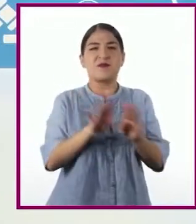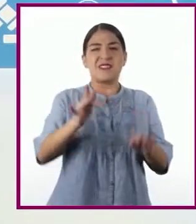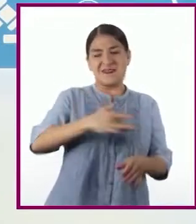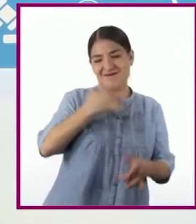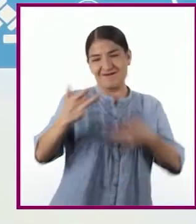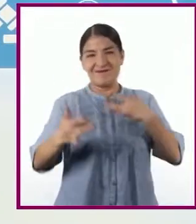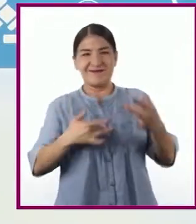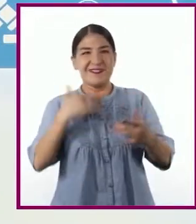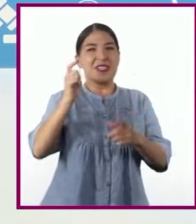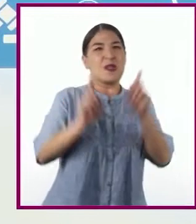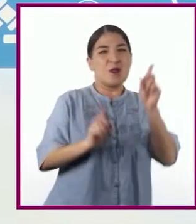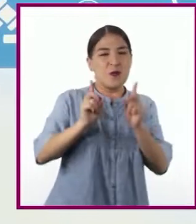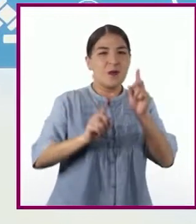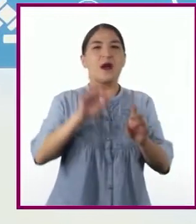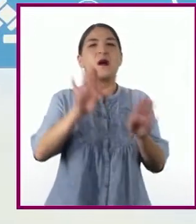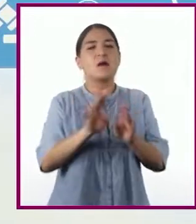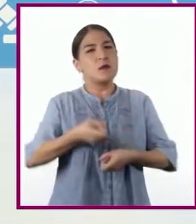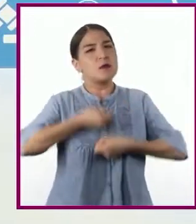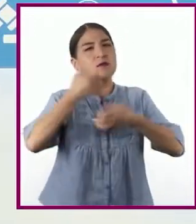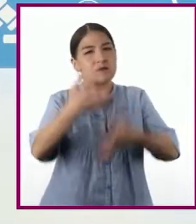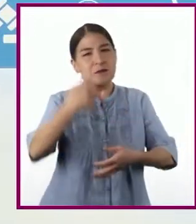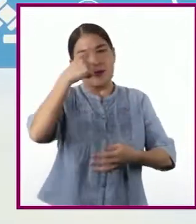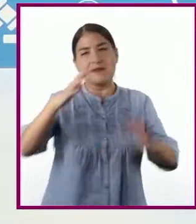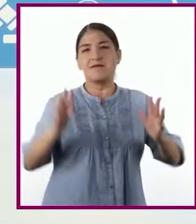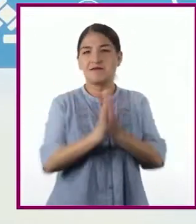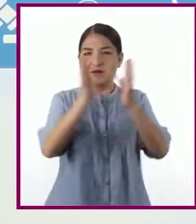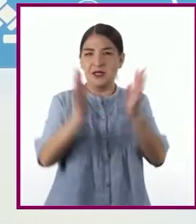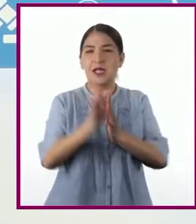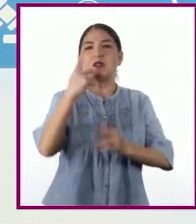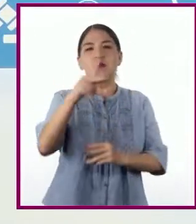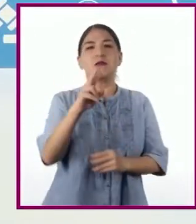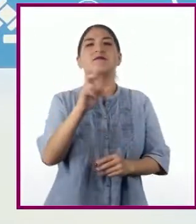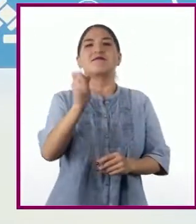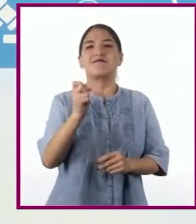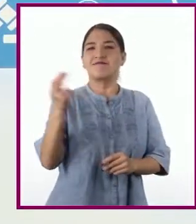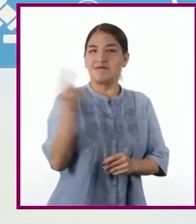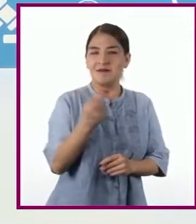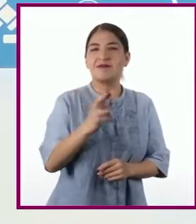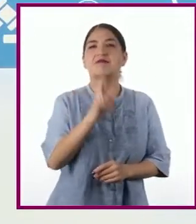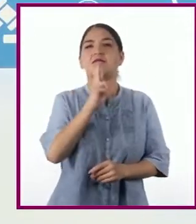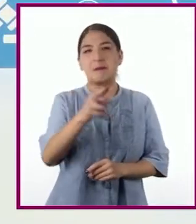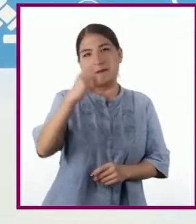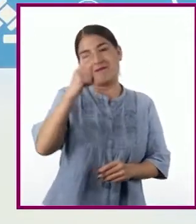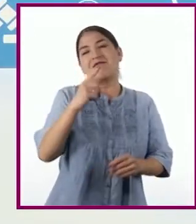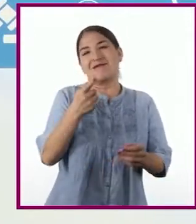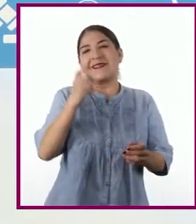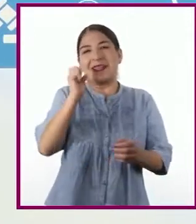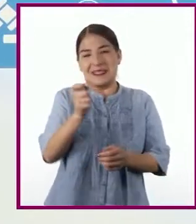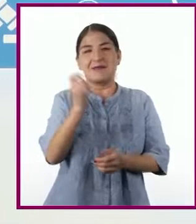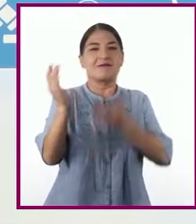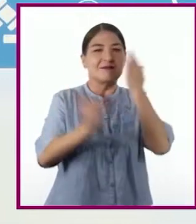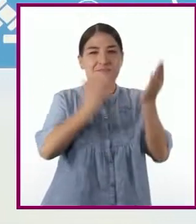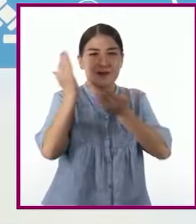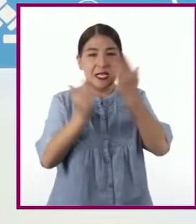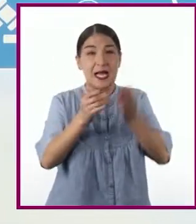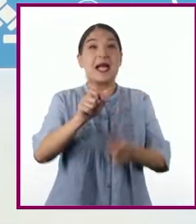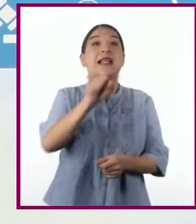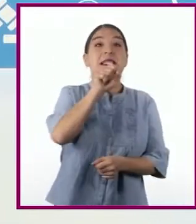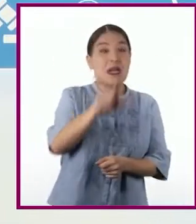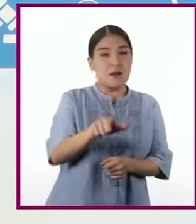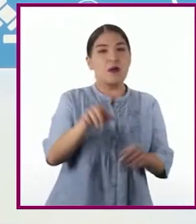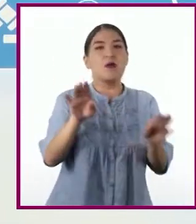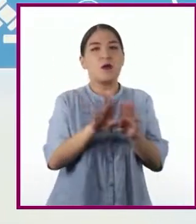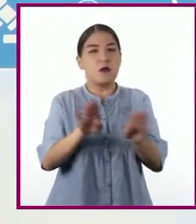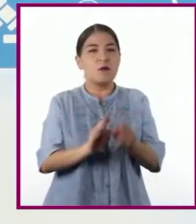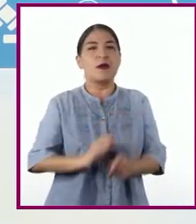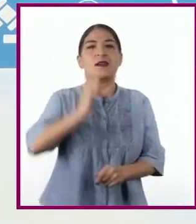inquietudes y contribuir en decisiones que den respuesta a sus necesidades como estudiantes, pero que también